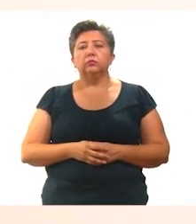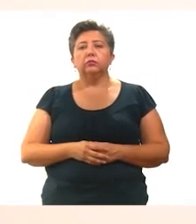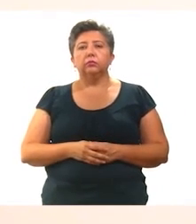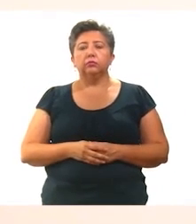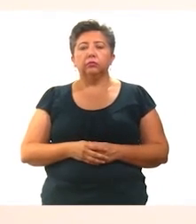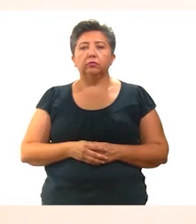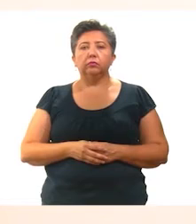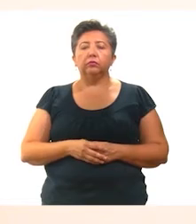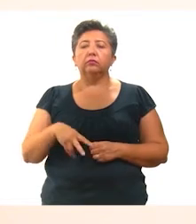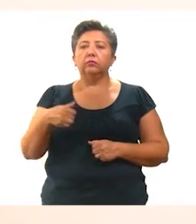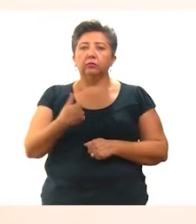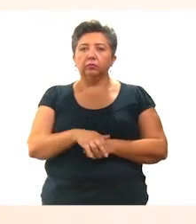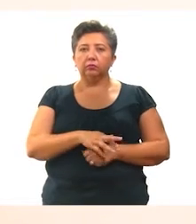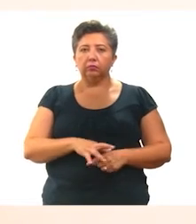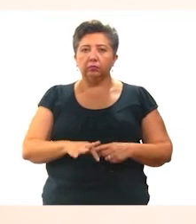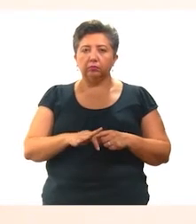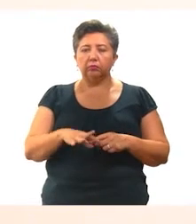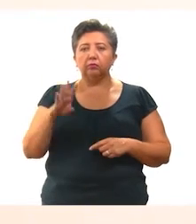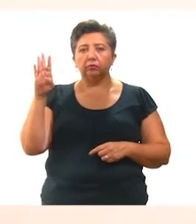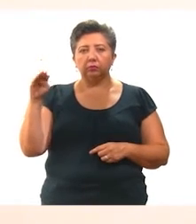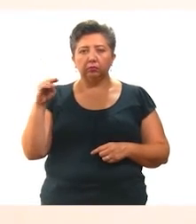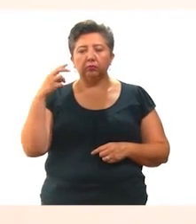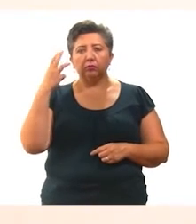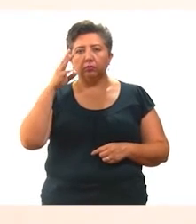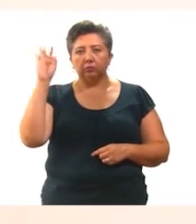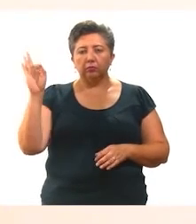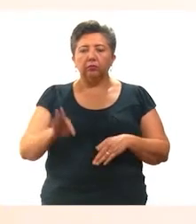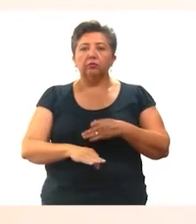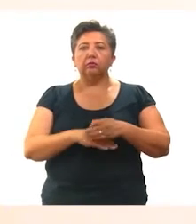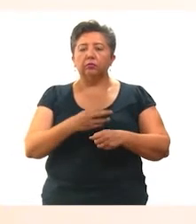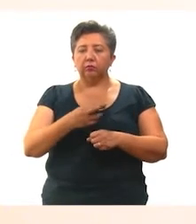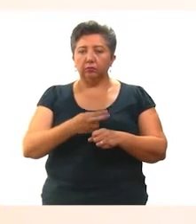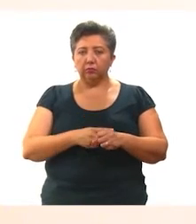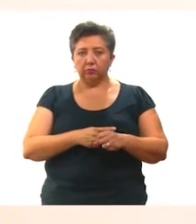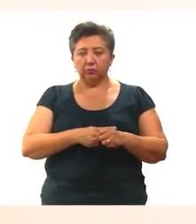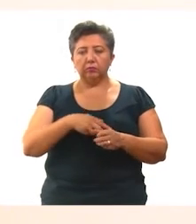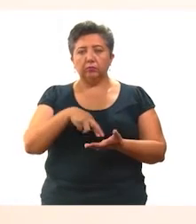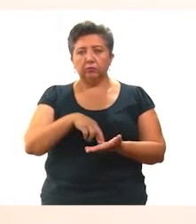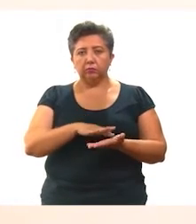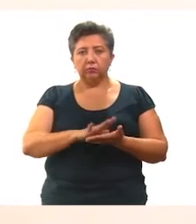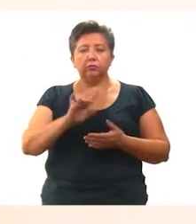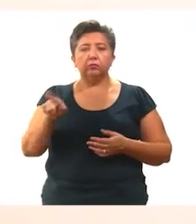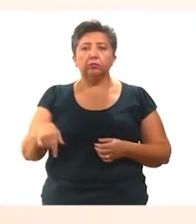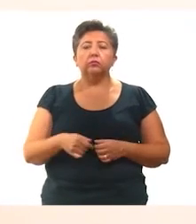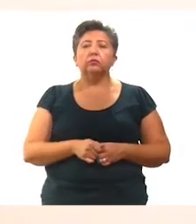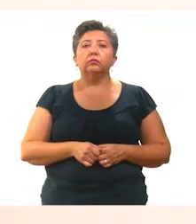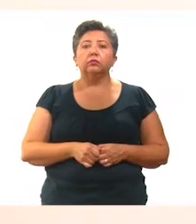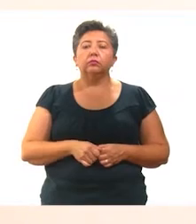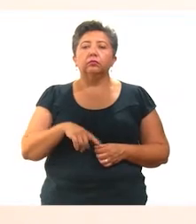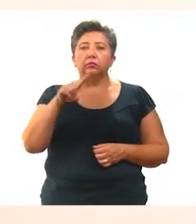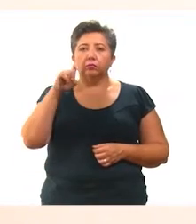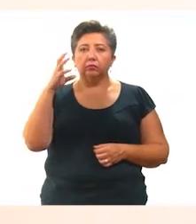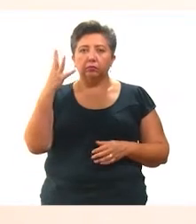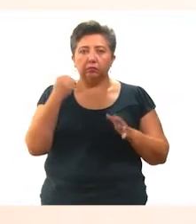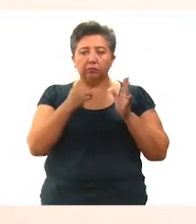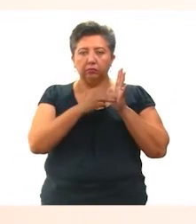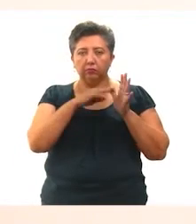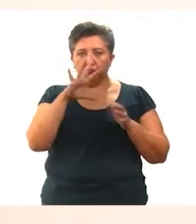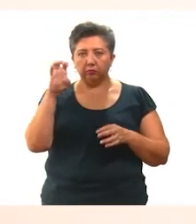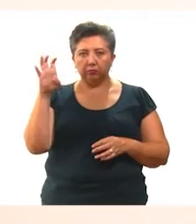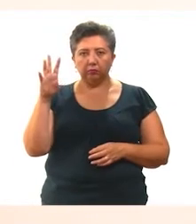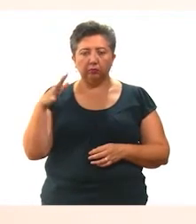761 juntululetan retrosutalo. Umectan kajilo, yucatán, turrachia mak, soku pagatile kojanelo, lechiheloba.